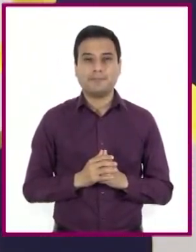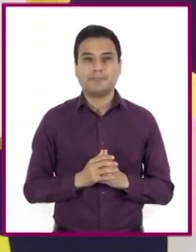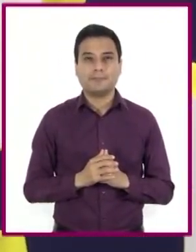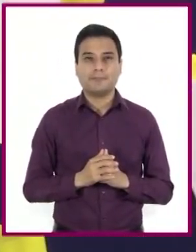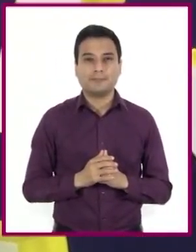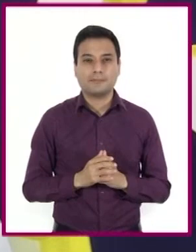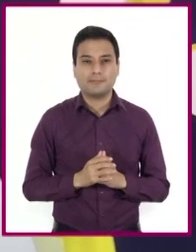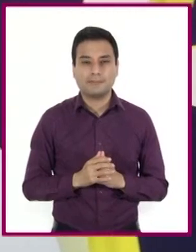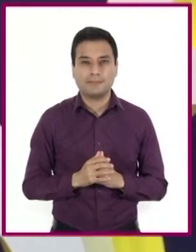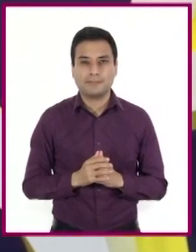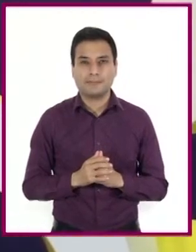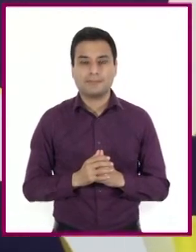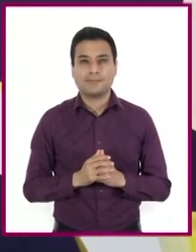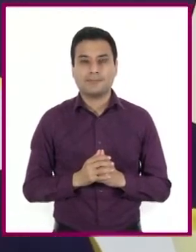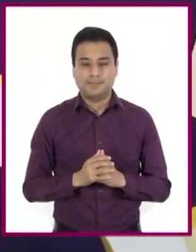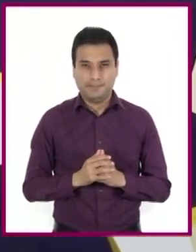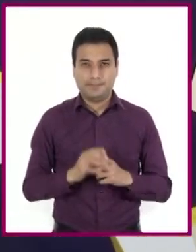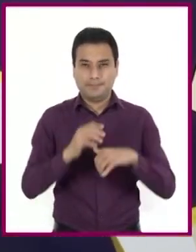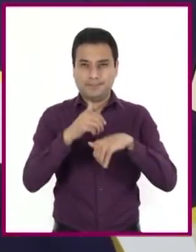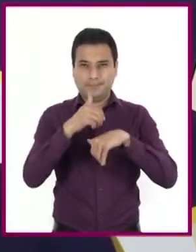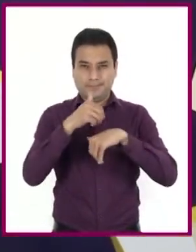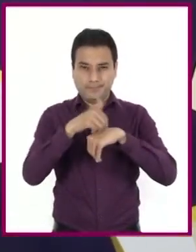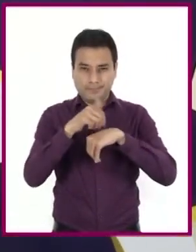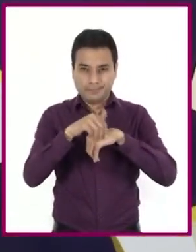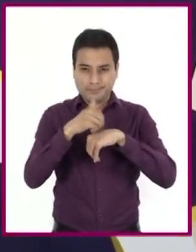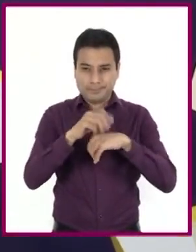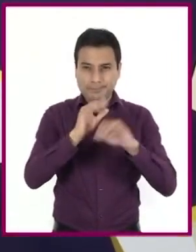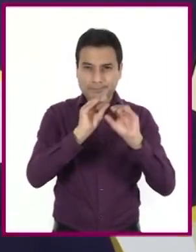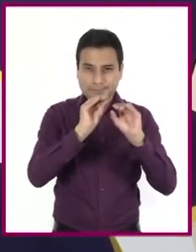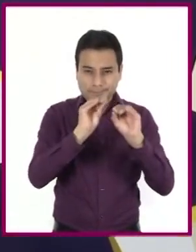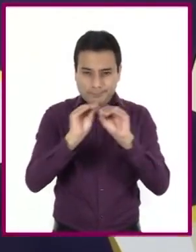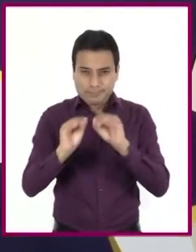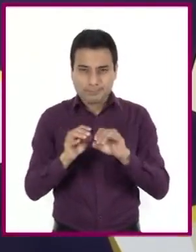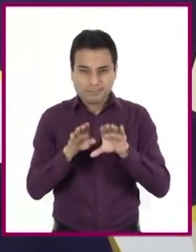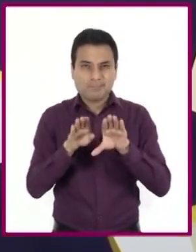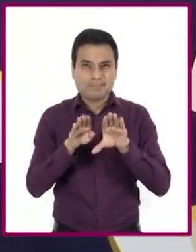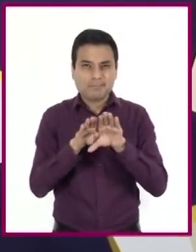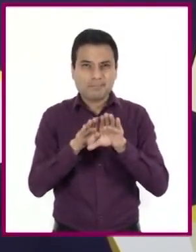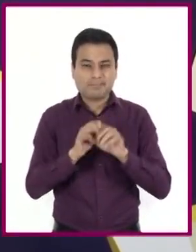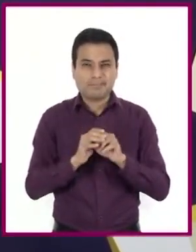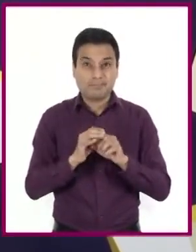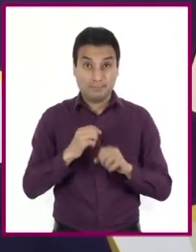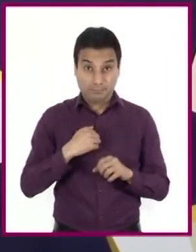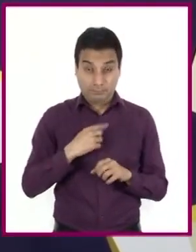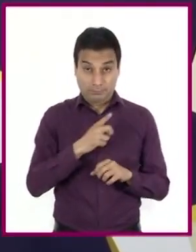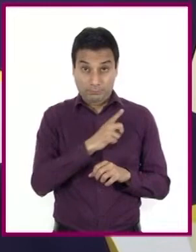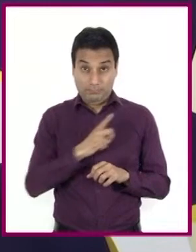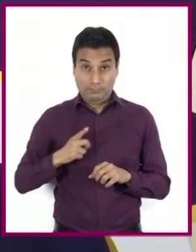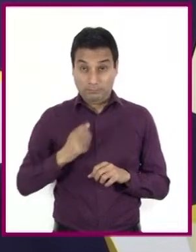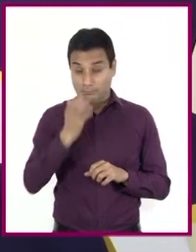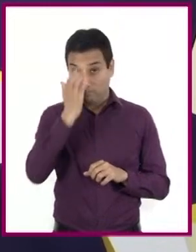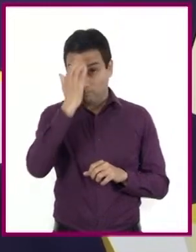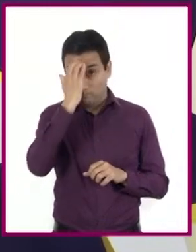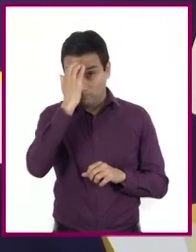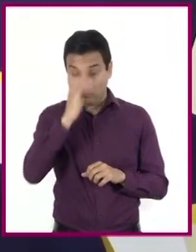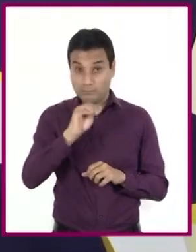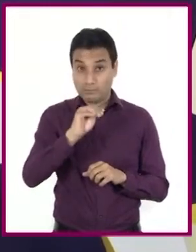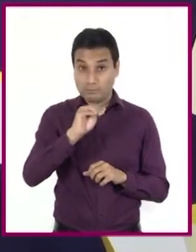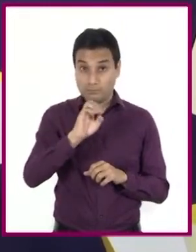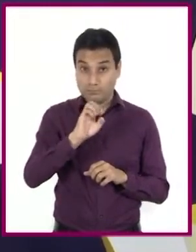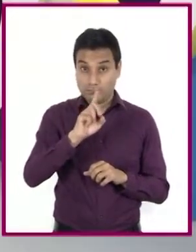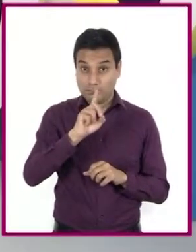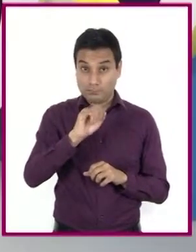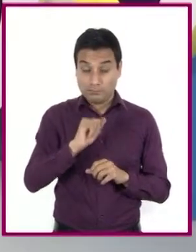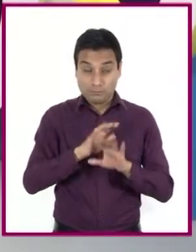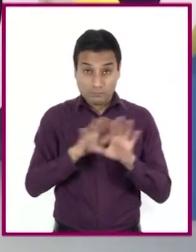Para caracterizar la distribución de un conjunto de datos, no basta con las medidas de tendencia central como la media